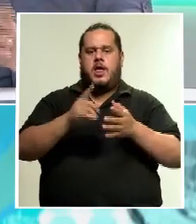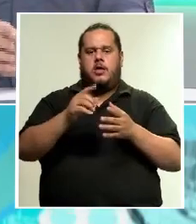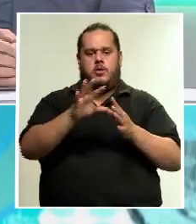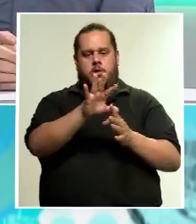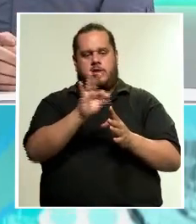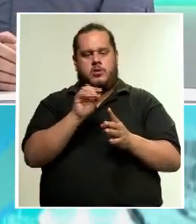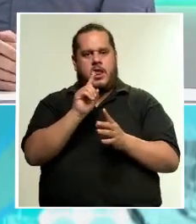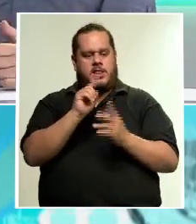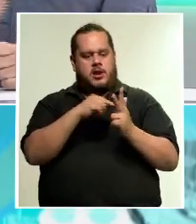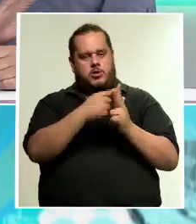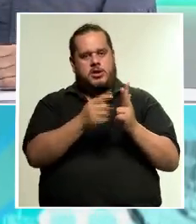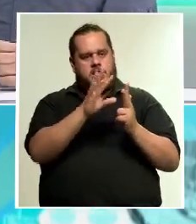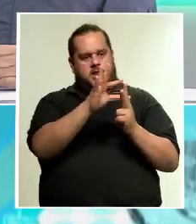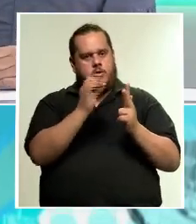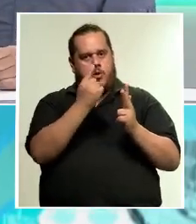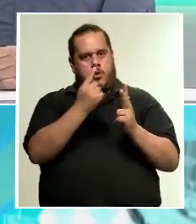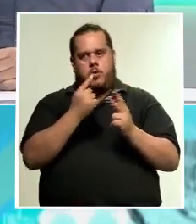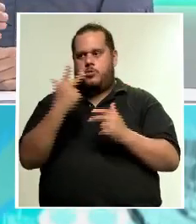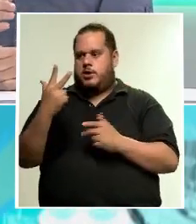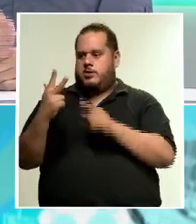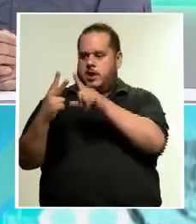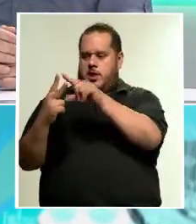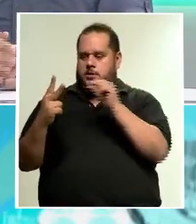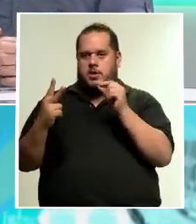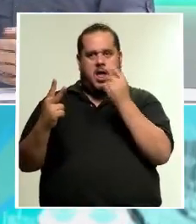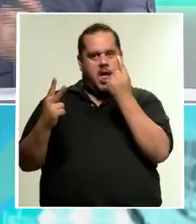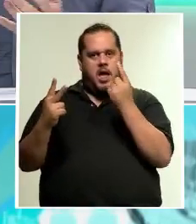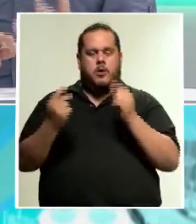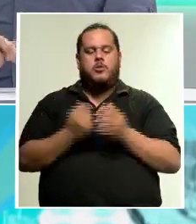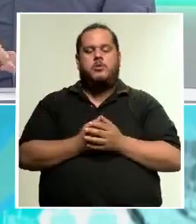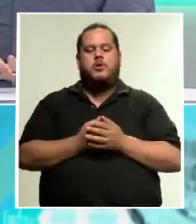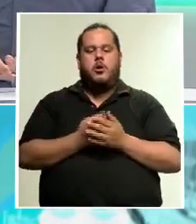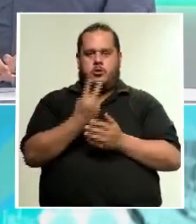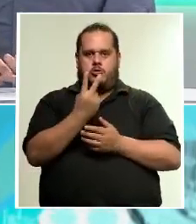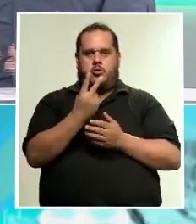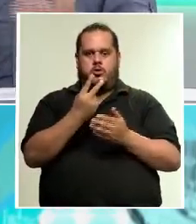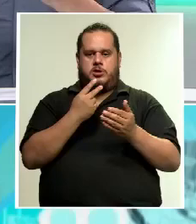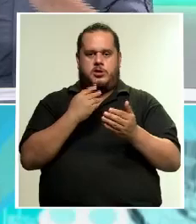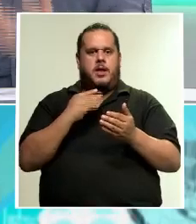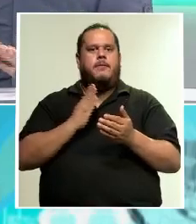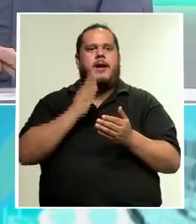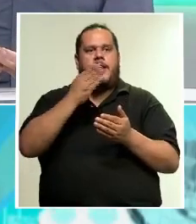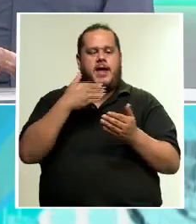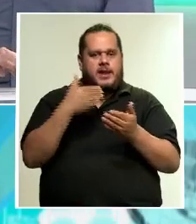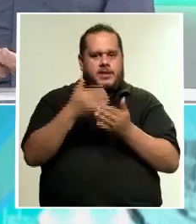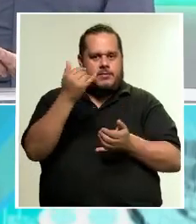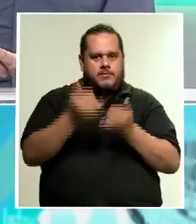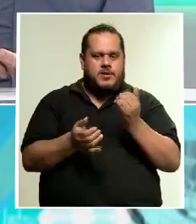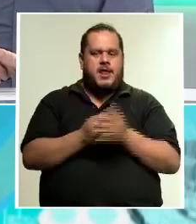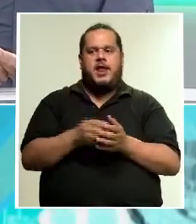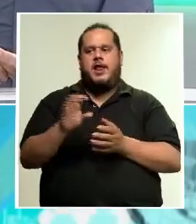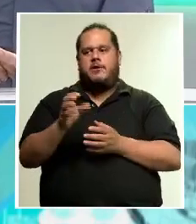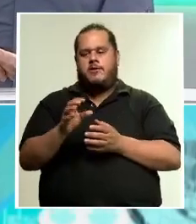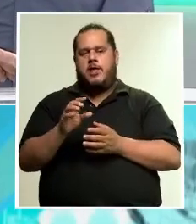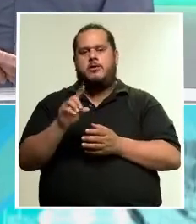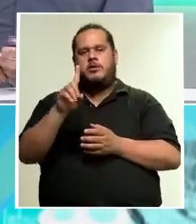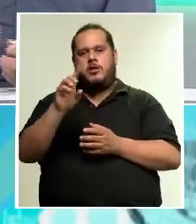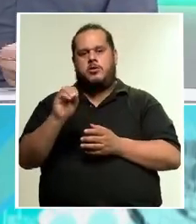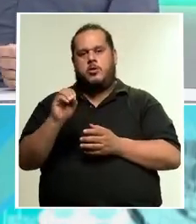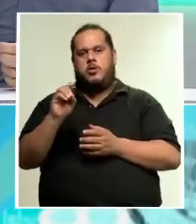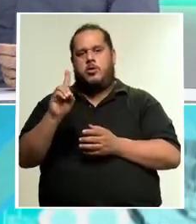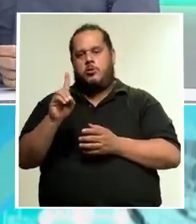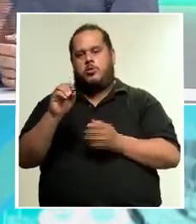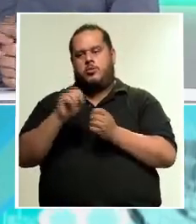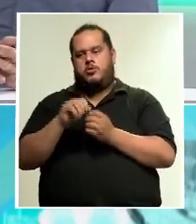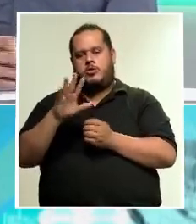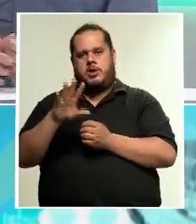uno, todo eso a partir de las 8 de la noche en 13 Costa Rica Televisión, en Radio Nacional 101.5 FM y